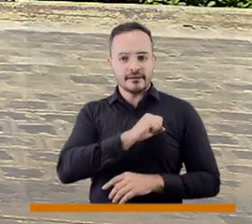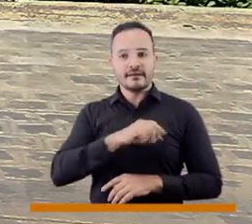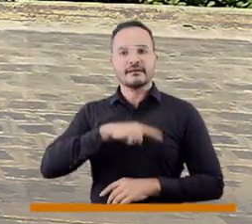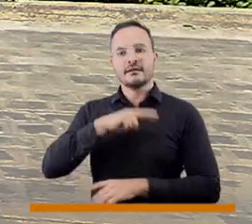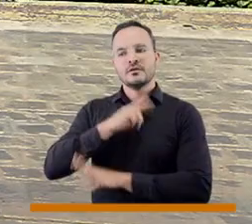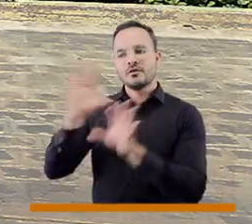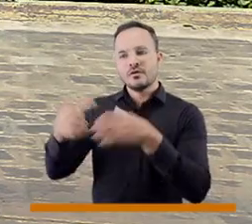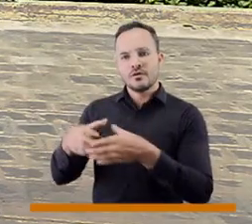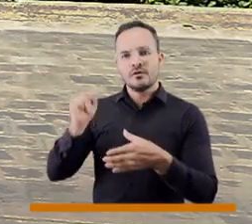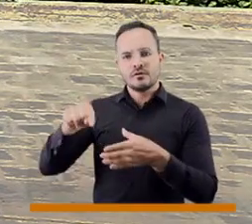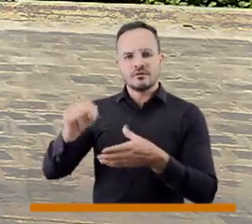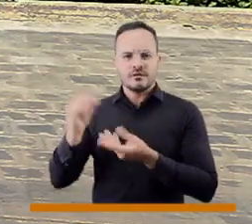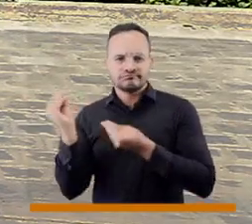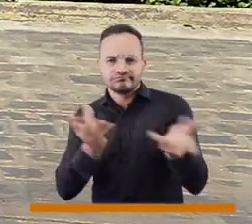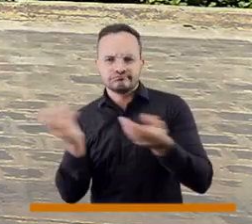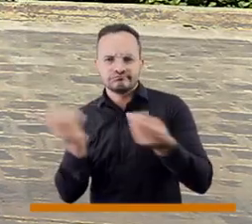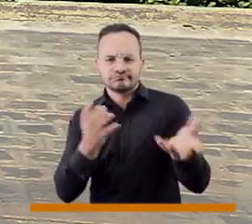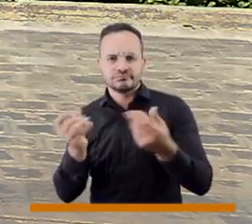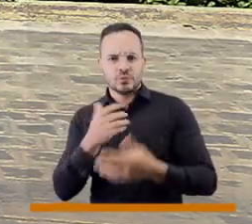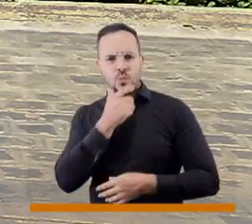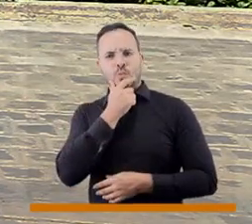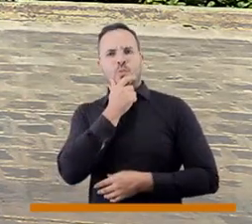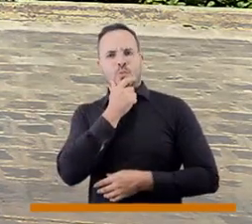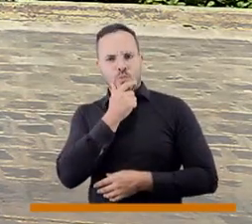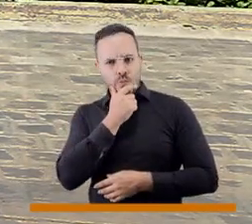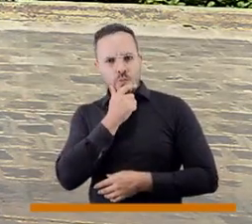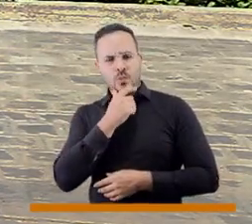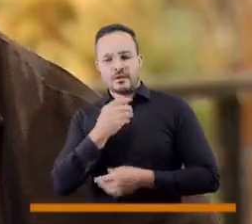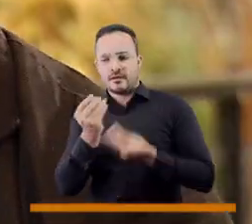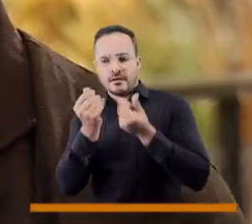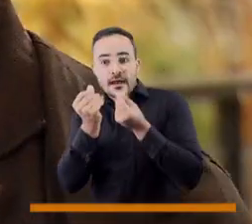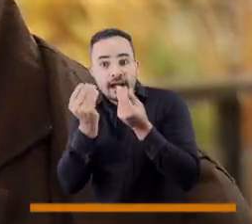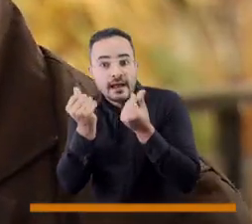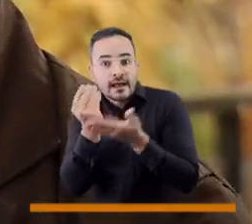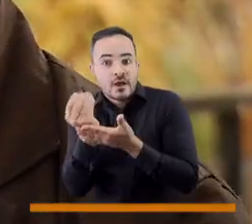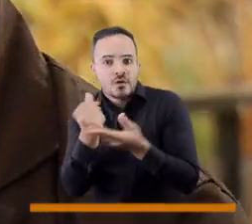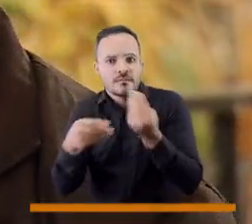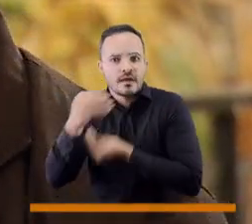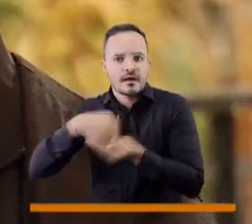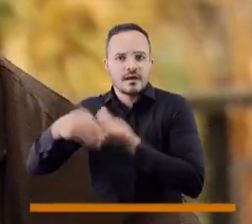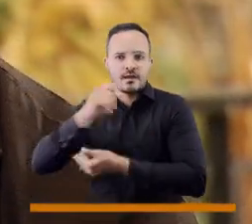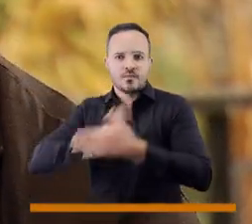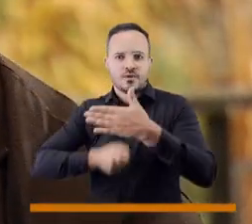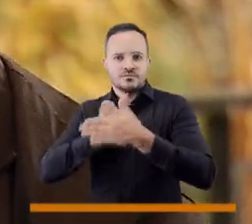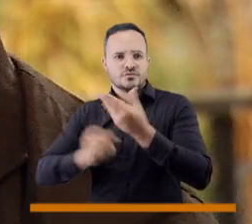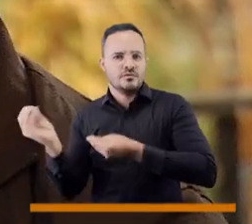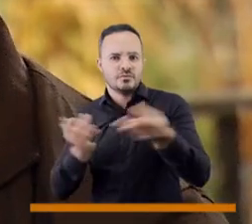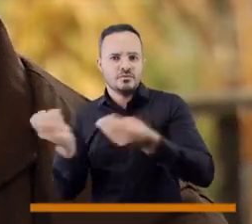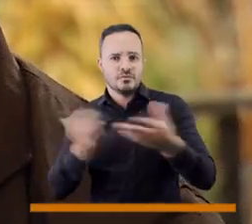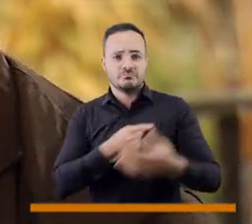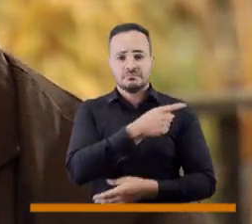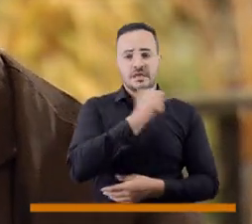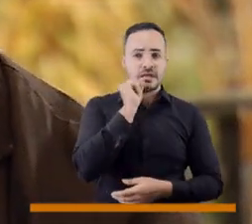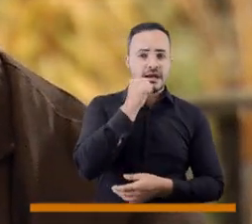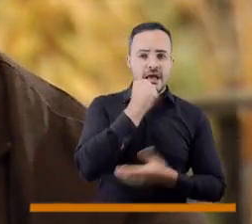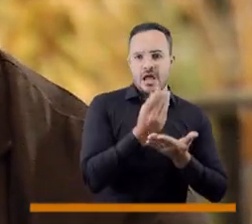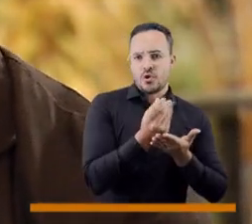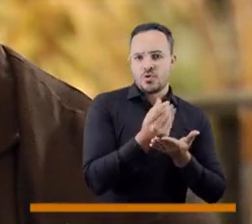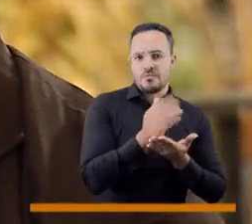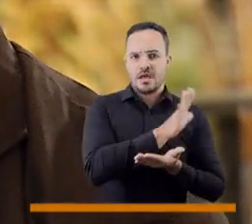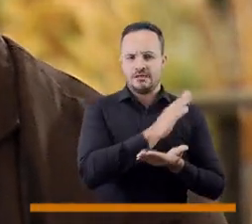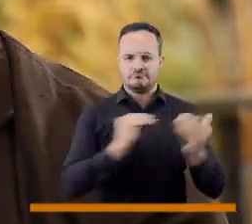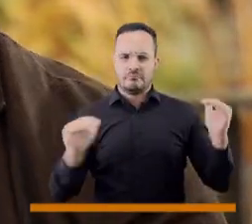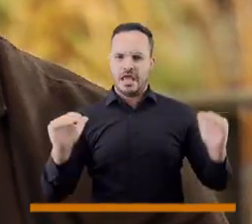unas estadísticas donde inclusive el sector religioso prácticamente estaba aportando más económicamente a la